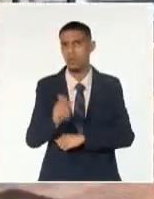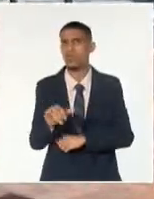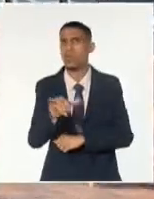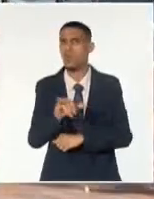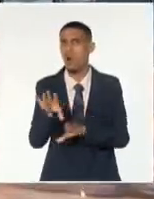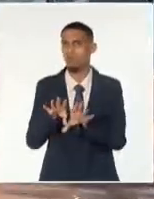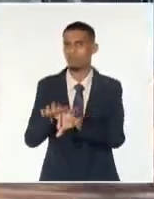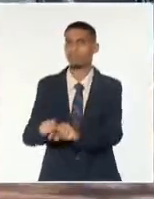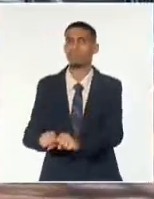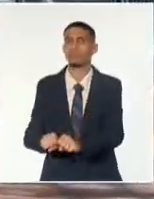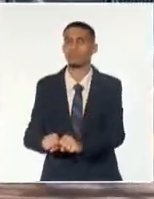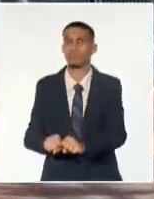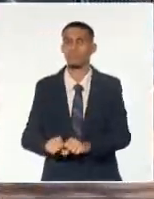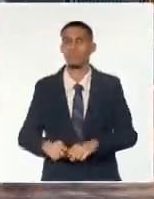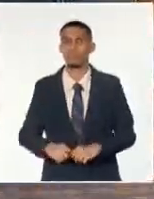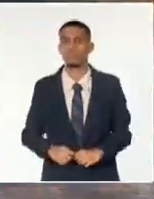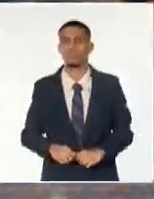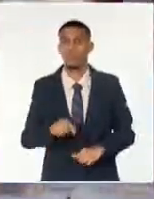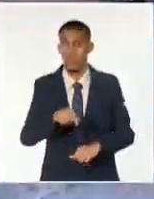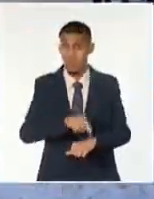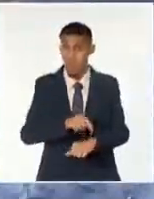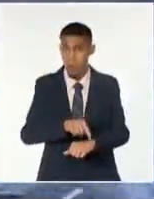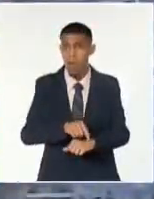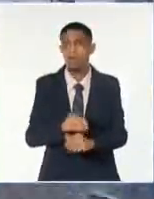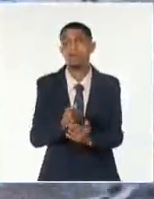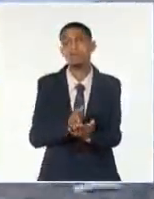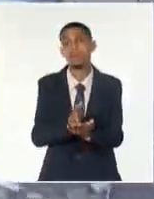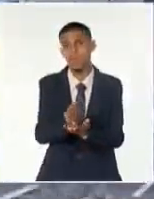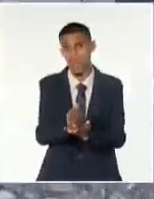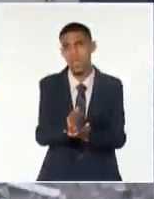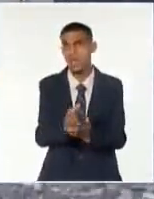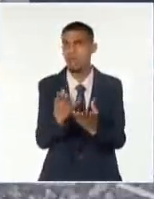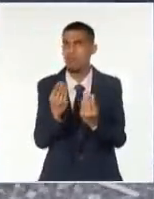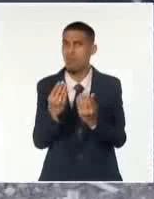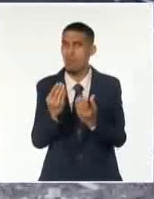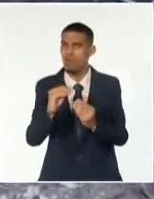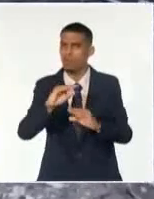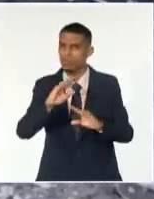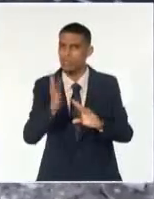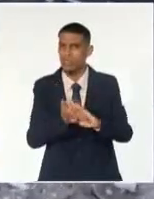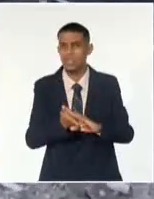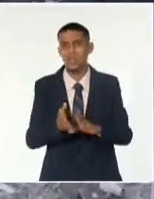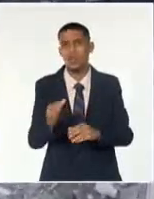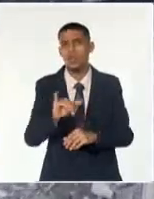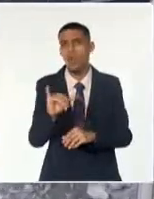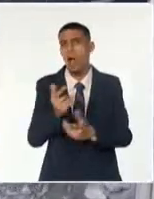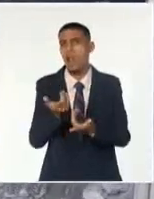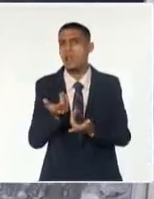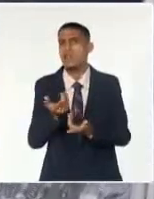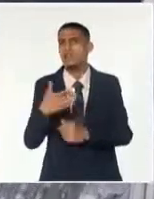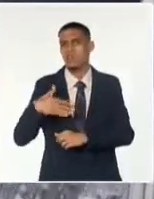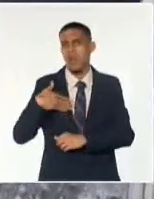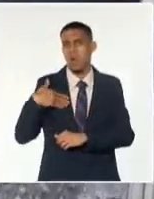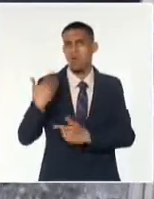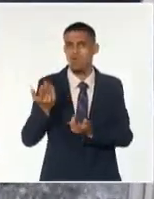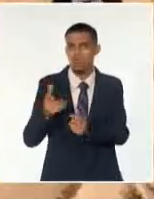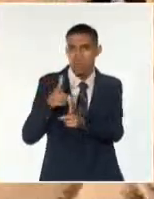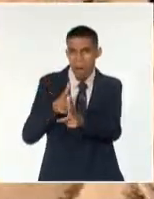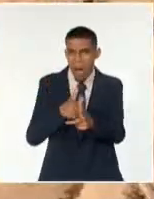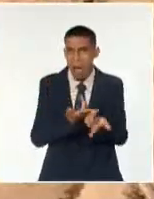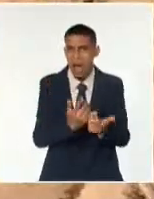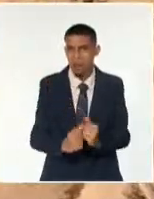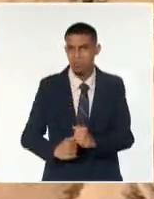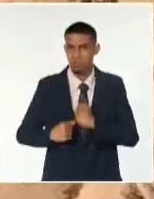fuerzas palestinas. En estos momentos se mantiene la espiral de violencia entre ambas naciones del Medio Oriente, con fuertes enfrentamientos armados